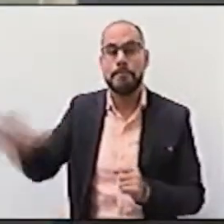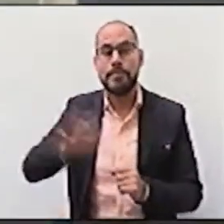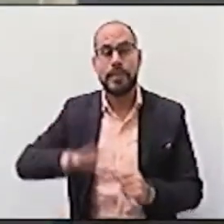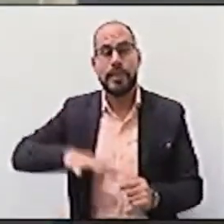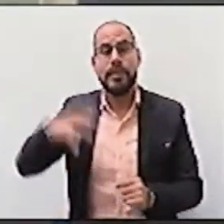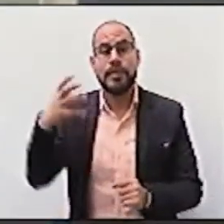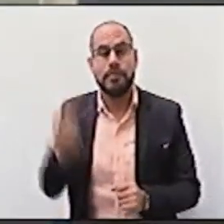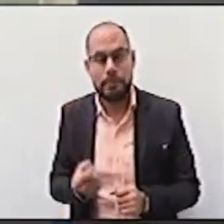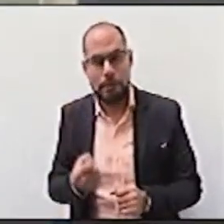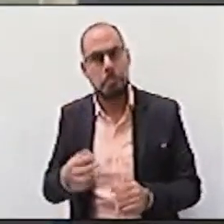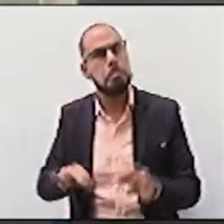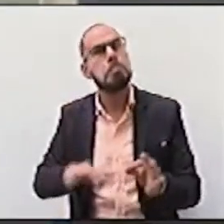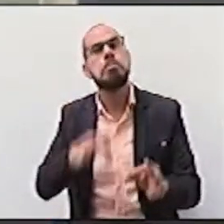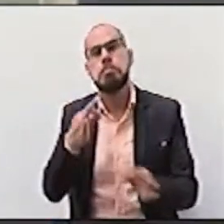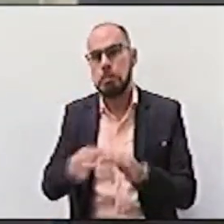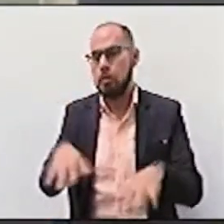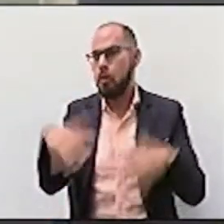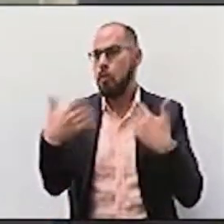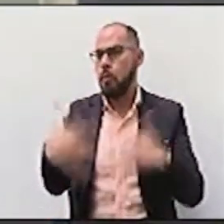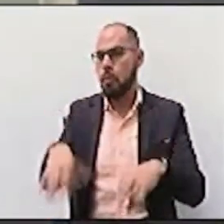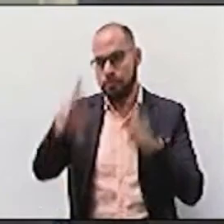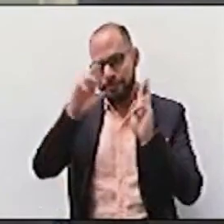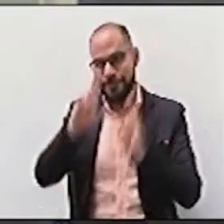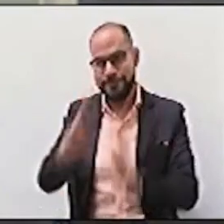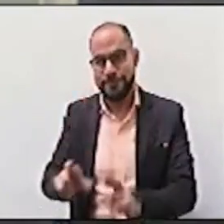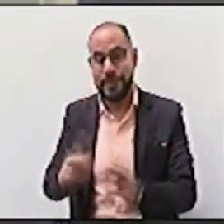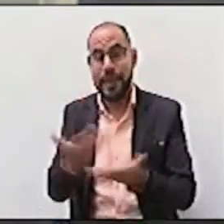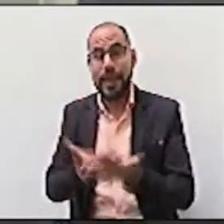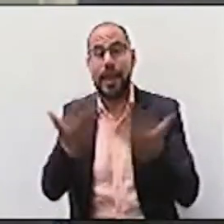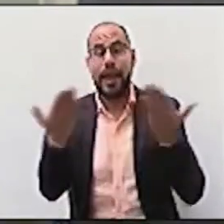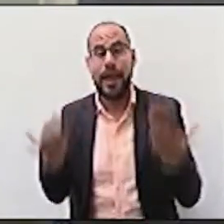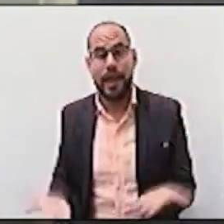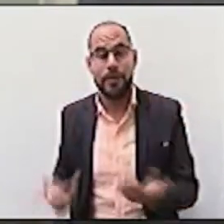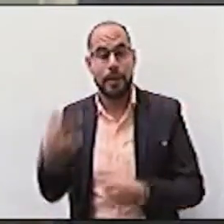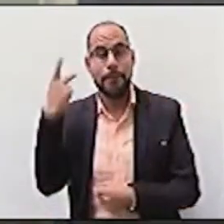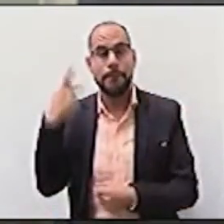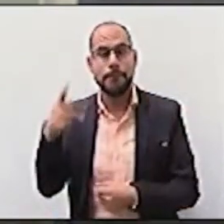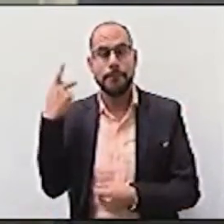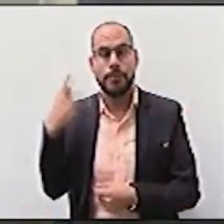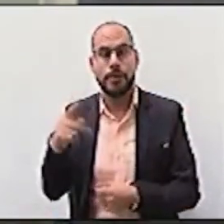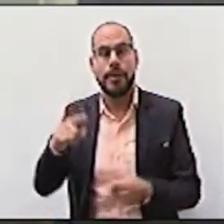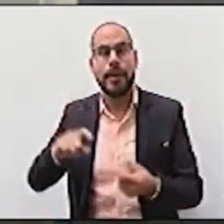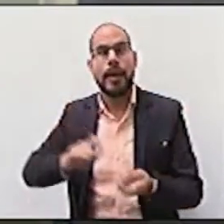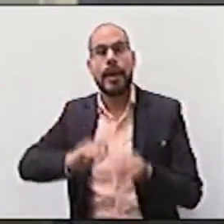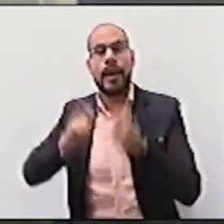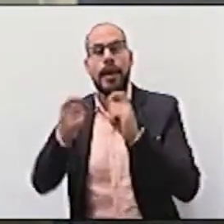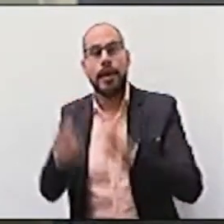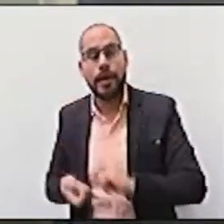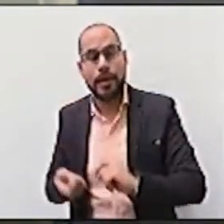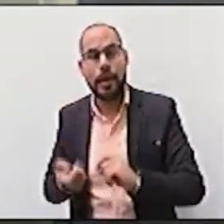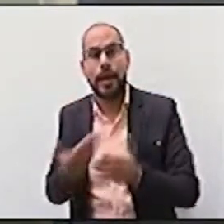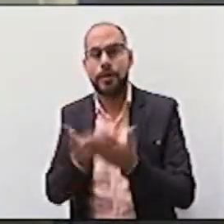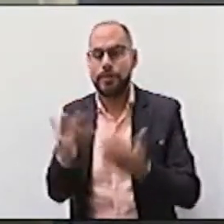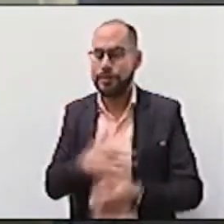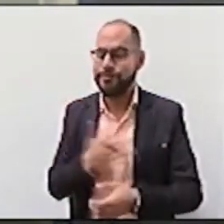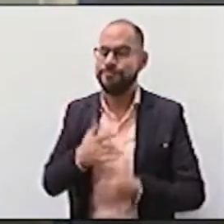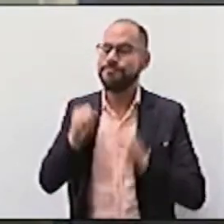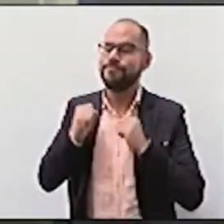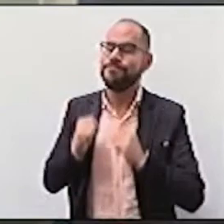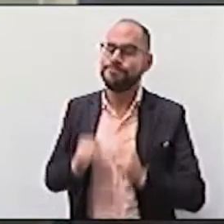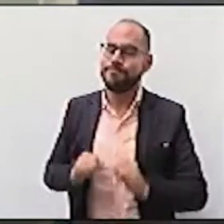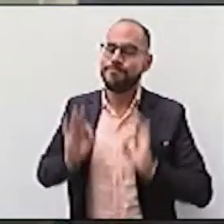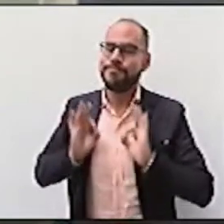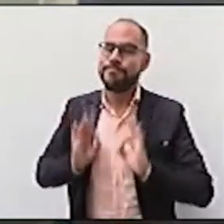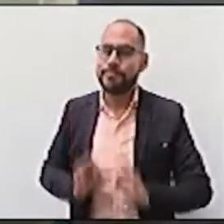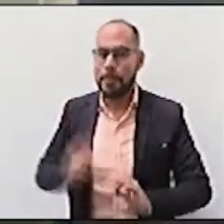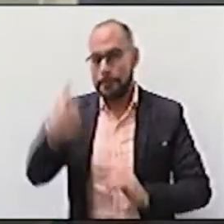esfuerzo extraordinario, y pues ya ahora Puebla es otro, ya hay certeza, incluso para